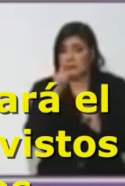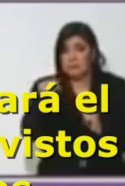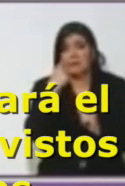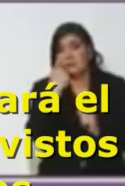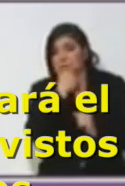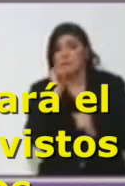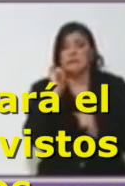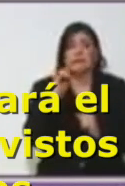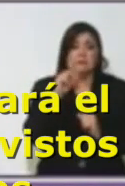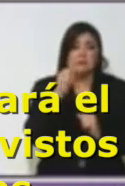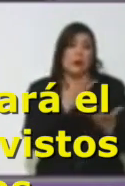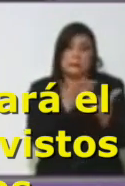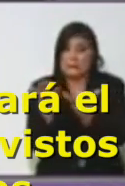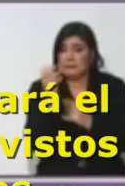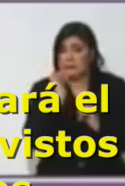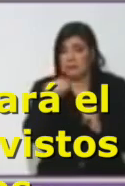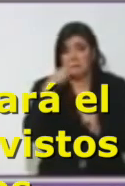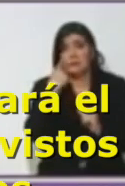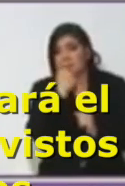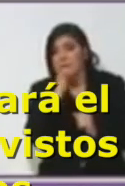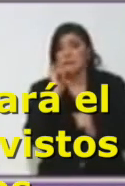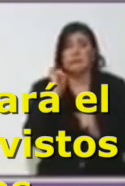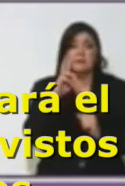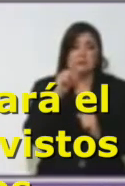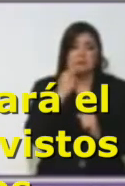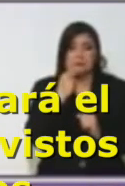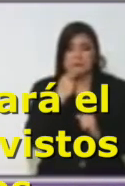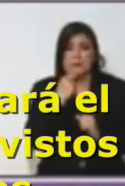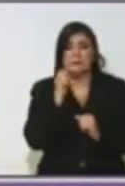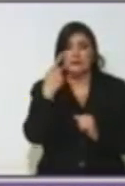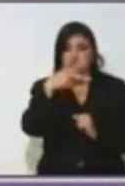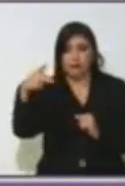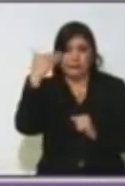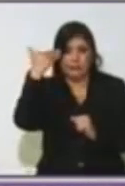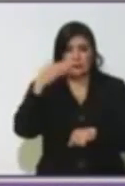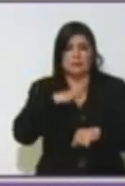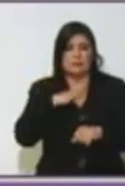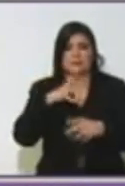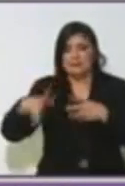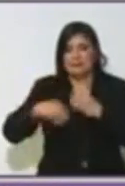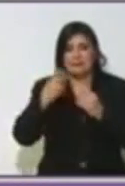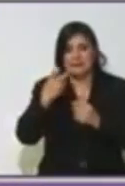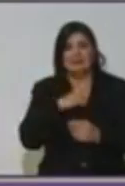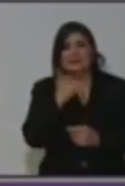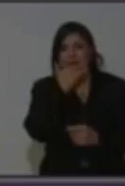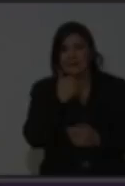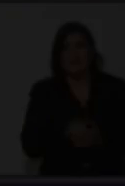siguientes dos están previstos para el 16 de mayo y el 20 de junio próximos notimex